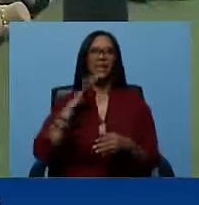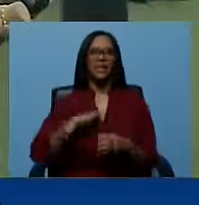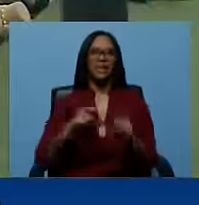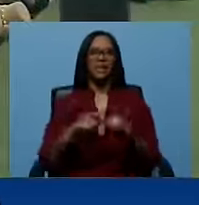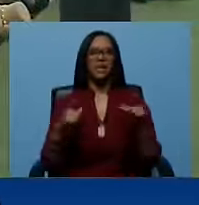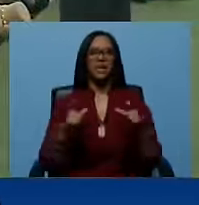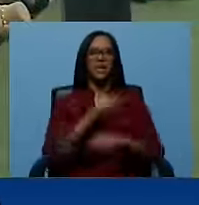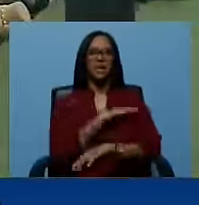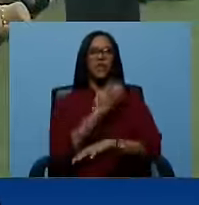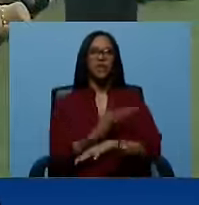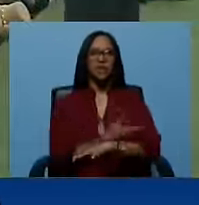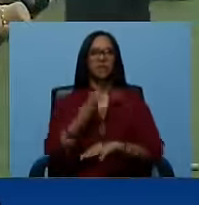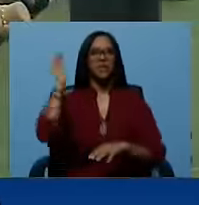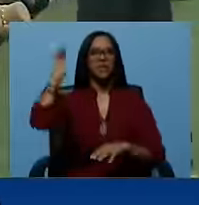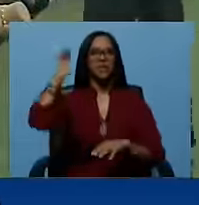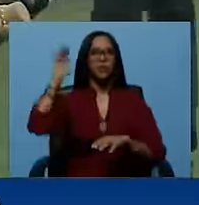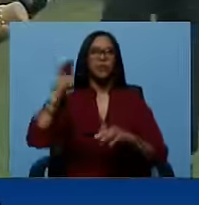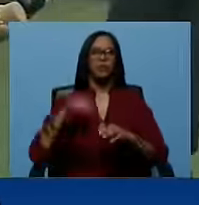de fuerza de futuro.